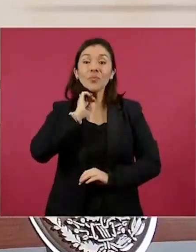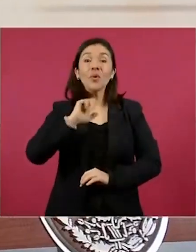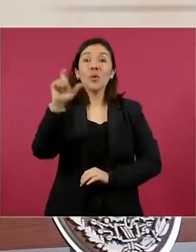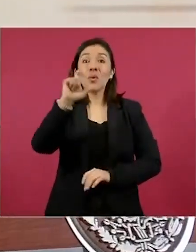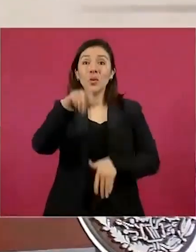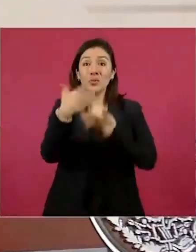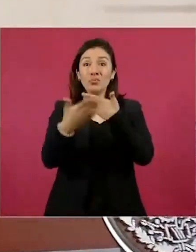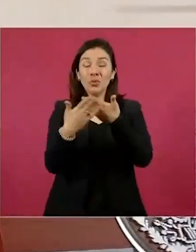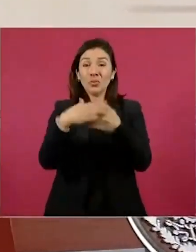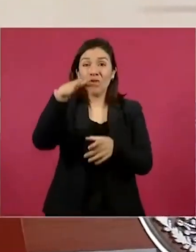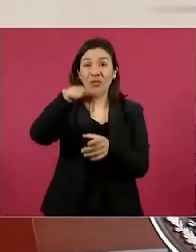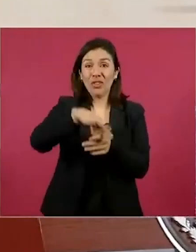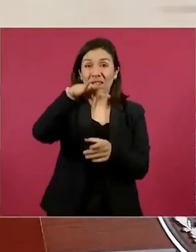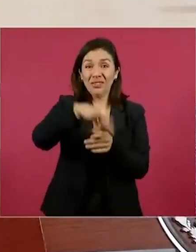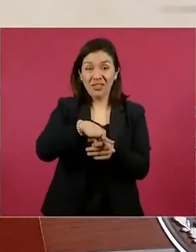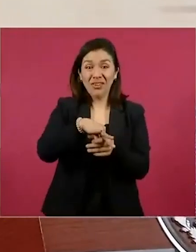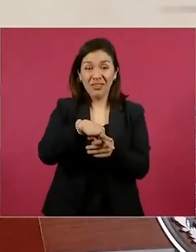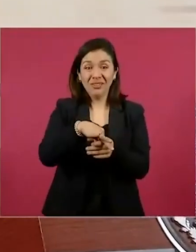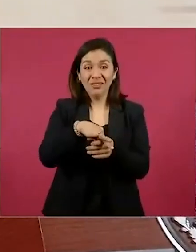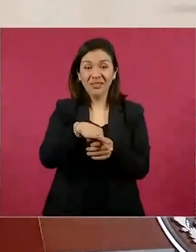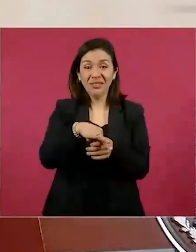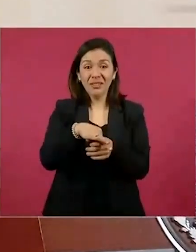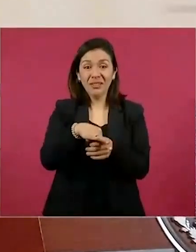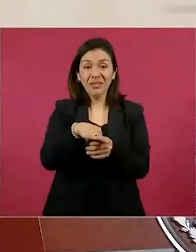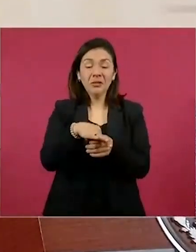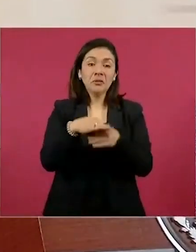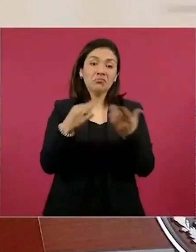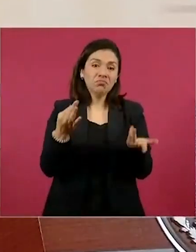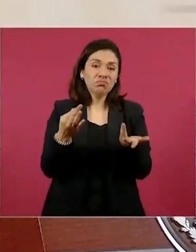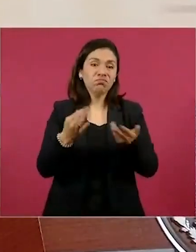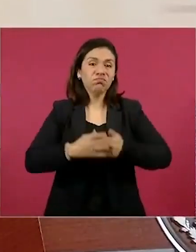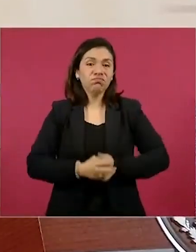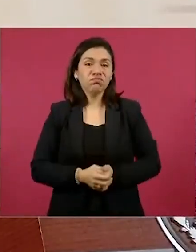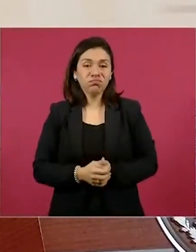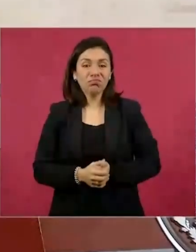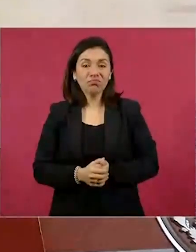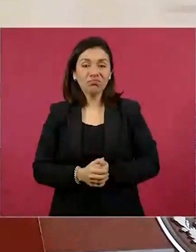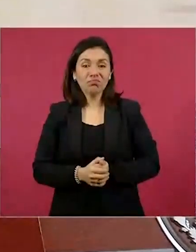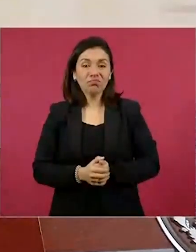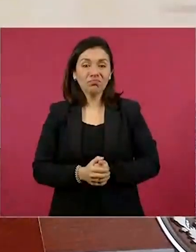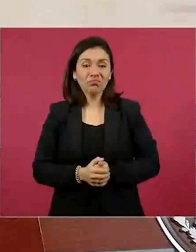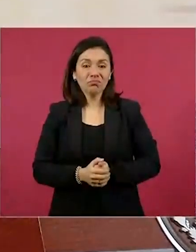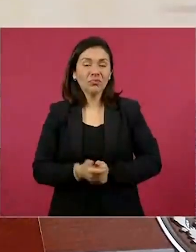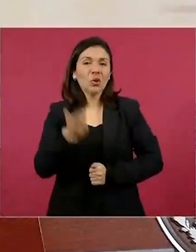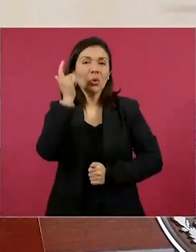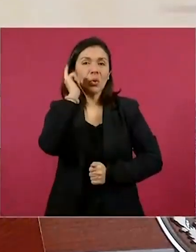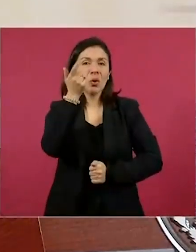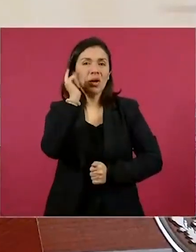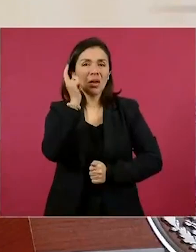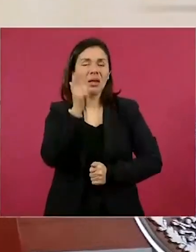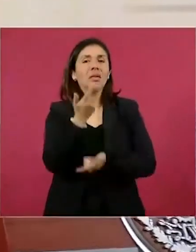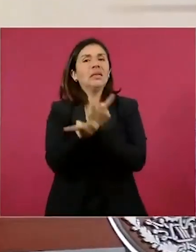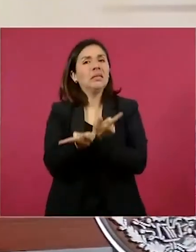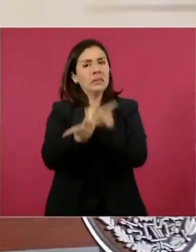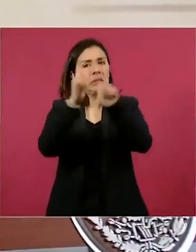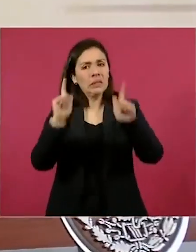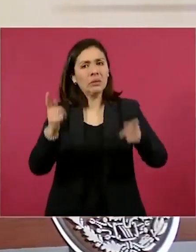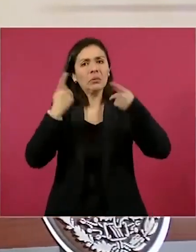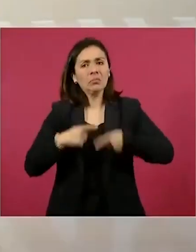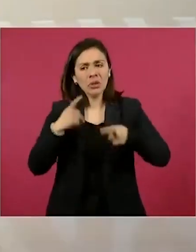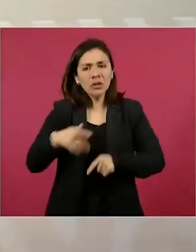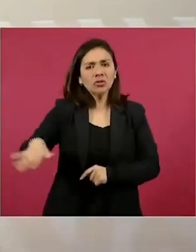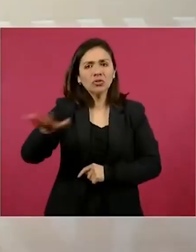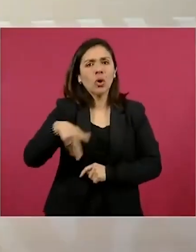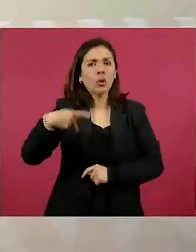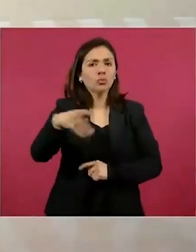se deje en libertad a los ciudadanos,